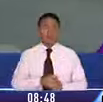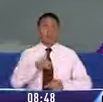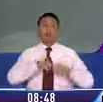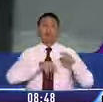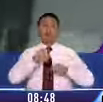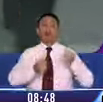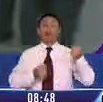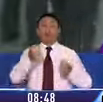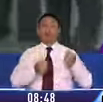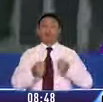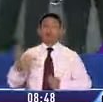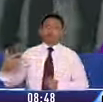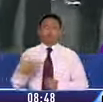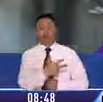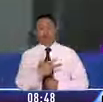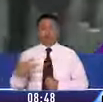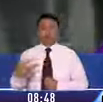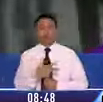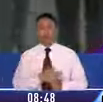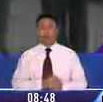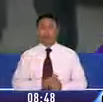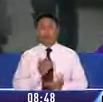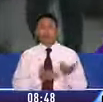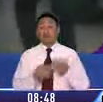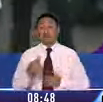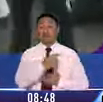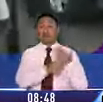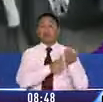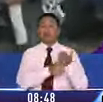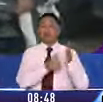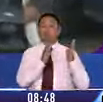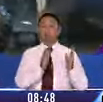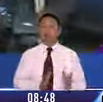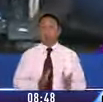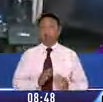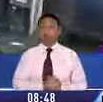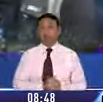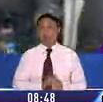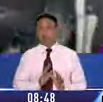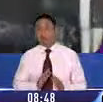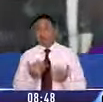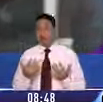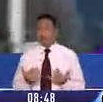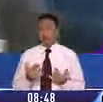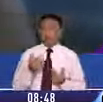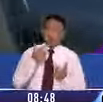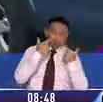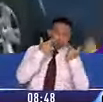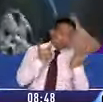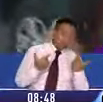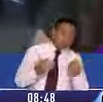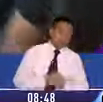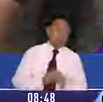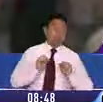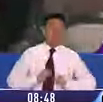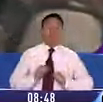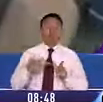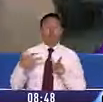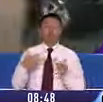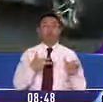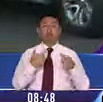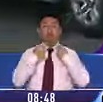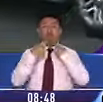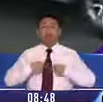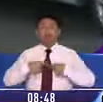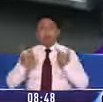algunos vehículos, en este caso podrían ser ministros. Vamos a estar a la expectativa también, siguen llegando, han sido ya